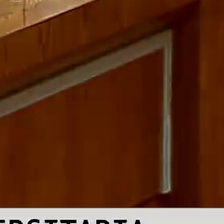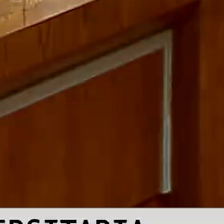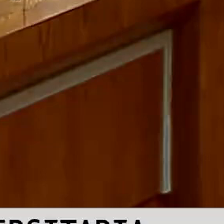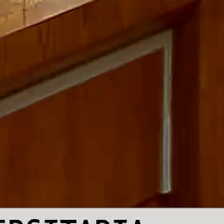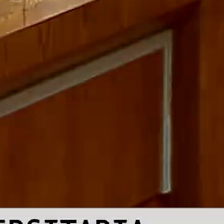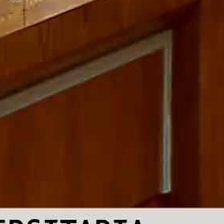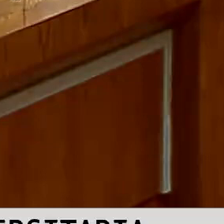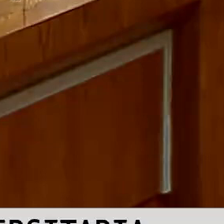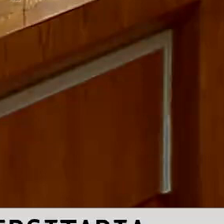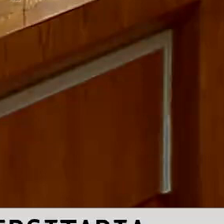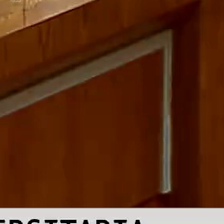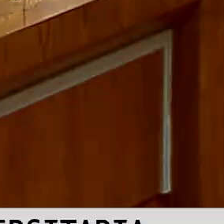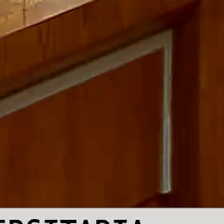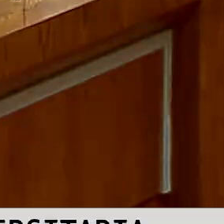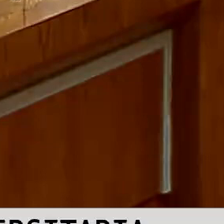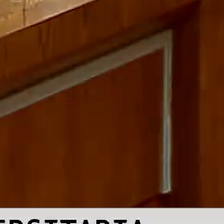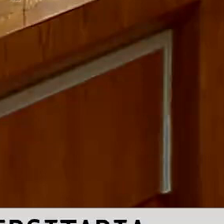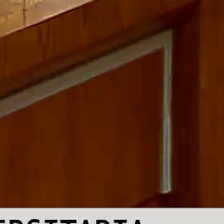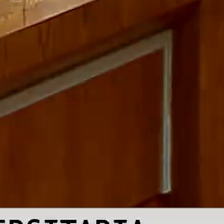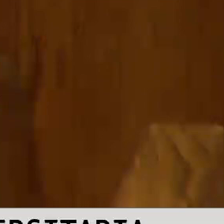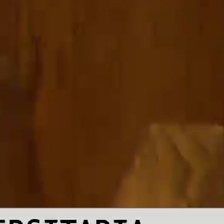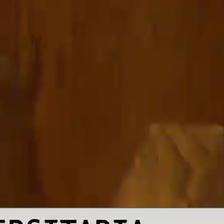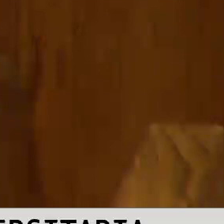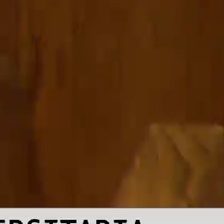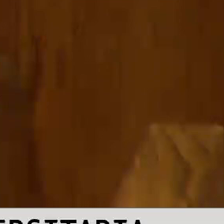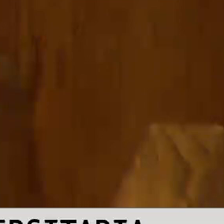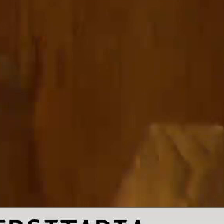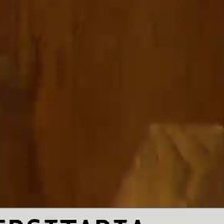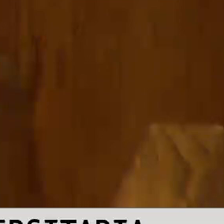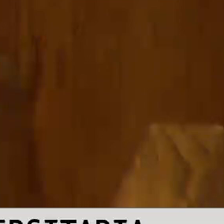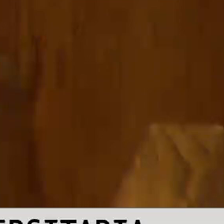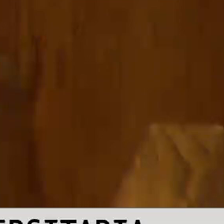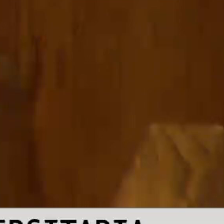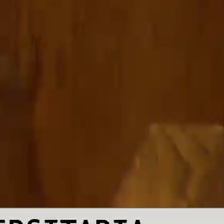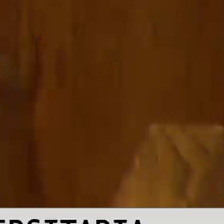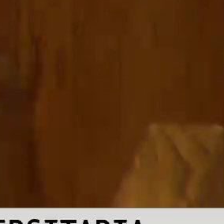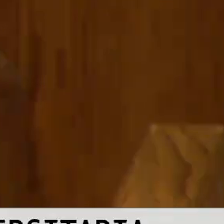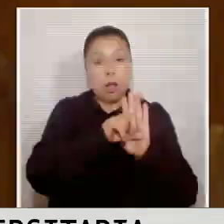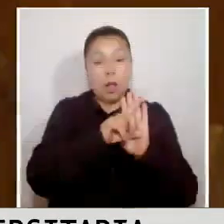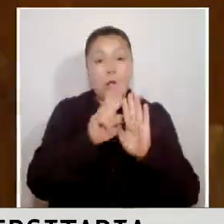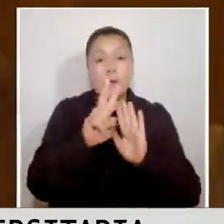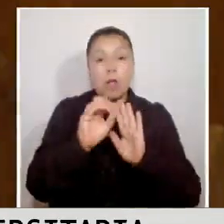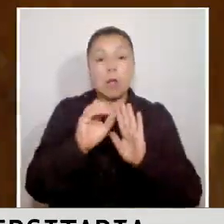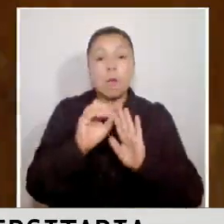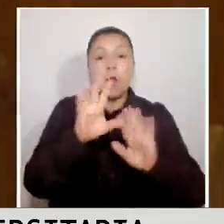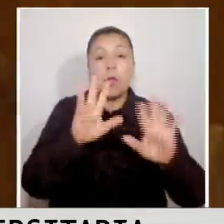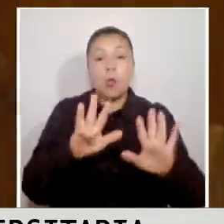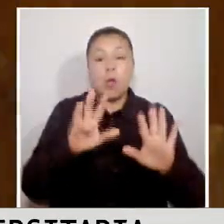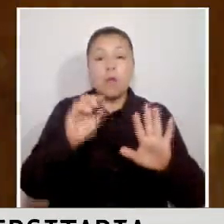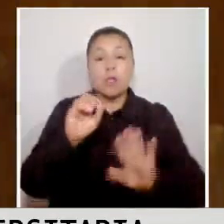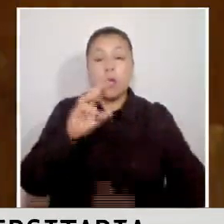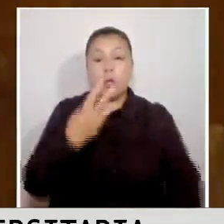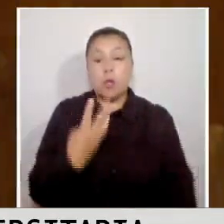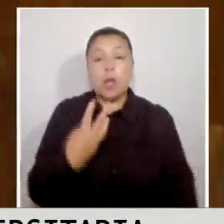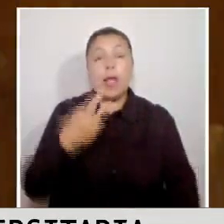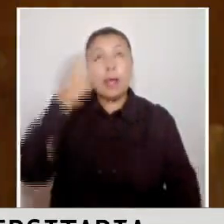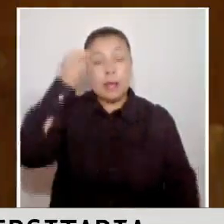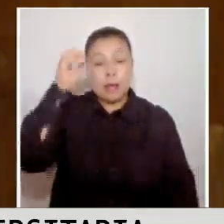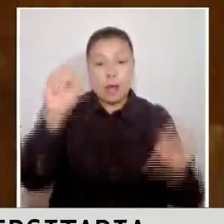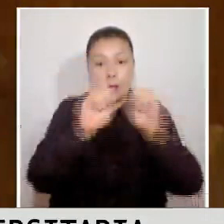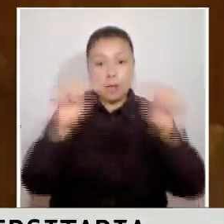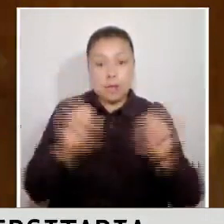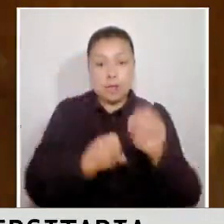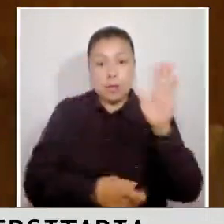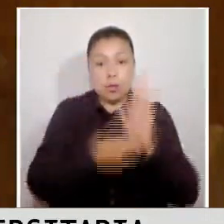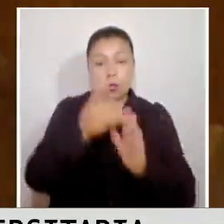por la oportunidad Este es un proyecto de ley que modifica la ley número 20903 que crea el sistema de desarrollo